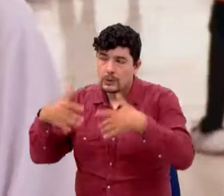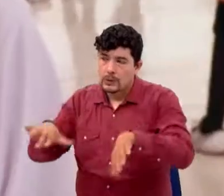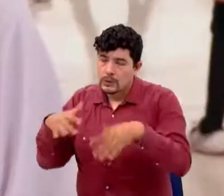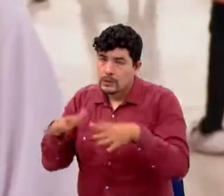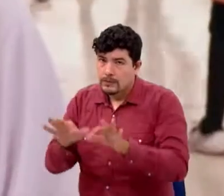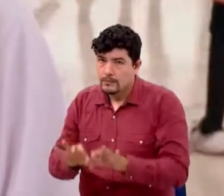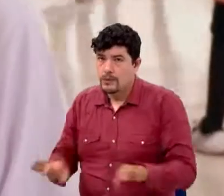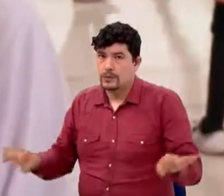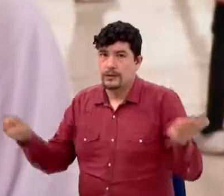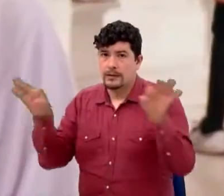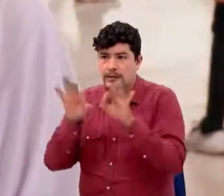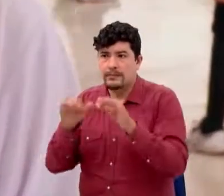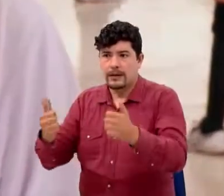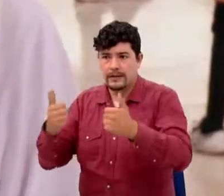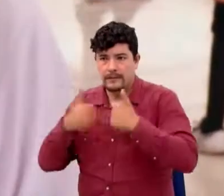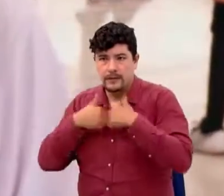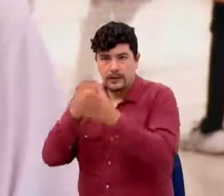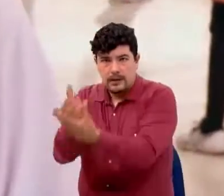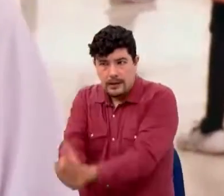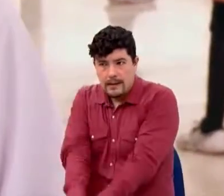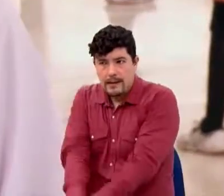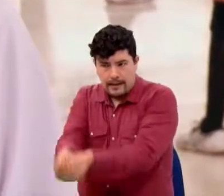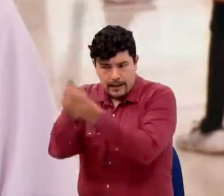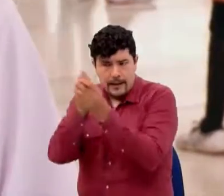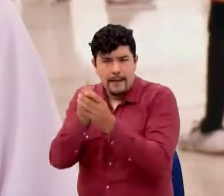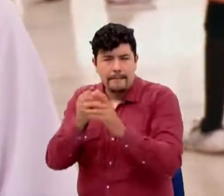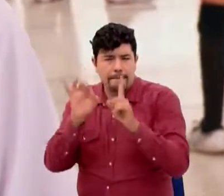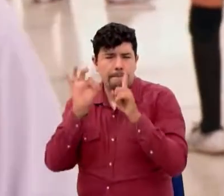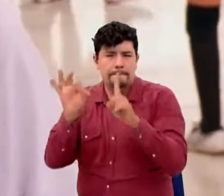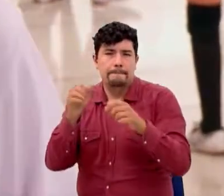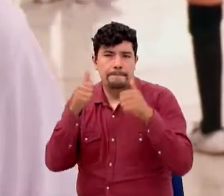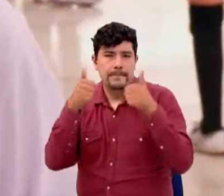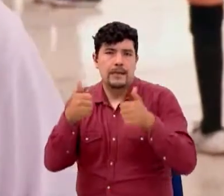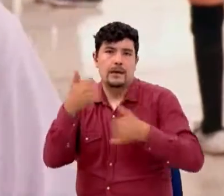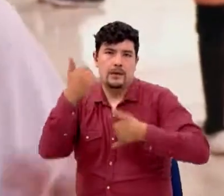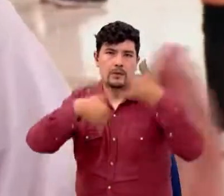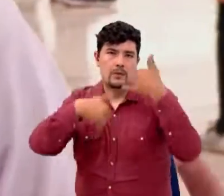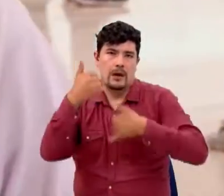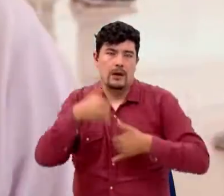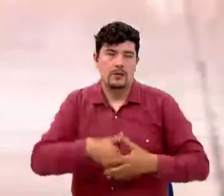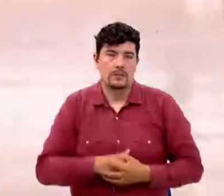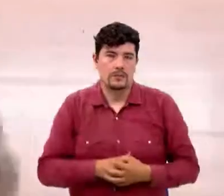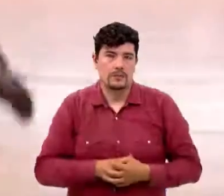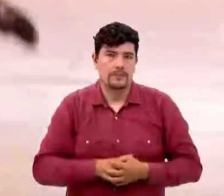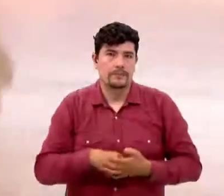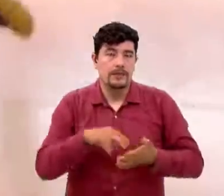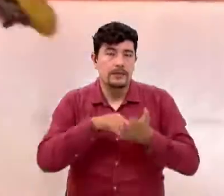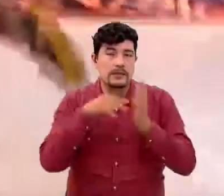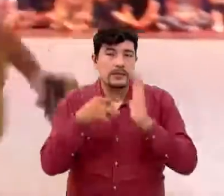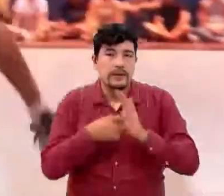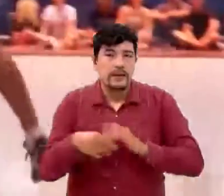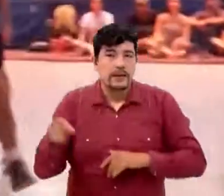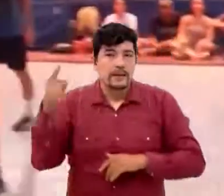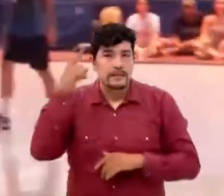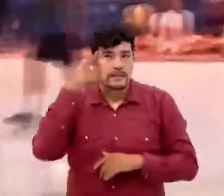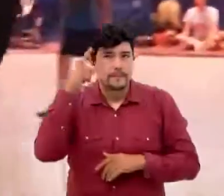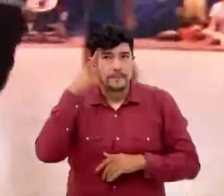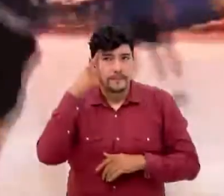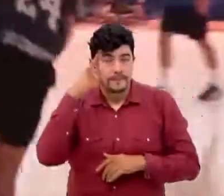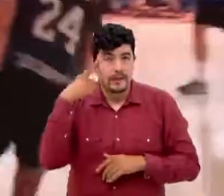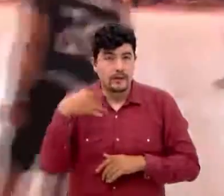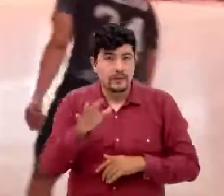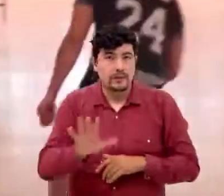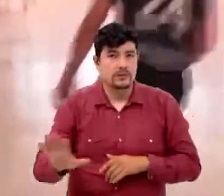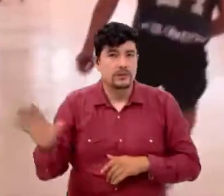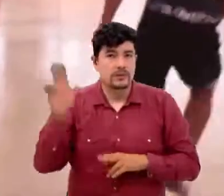tener un voleibol técnicamente bien jugado y es el inspirador para que las divisiones inferiores tengan a quien